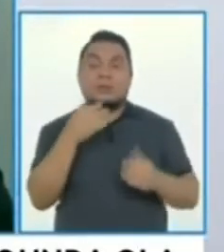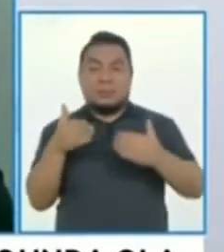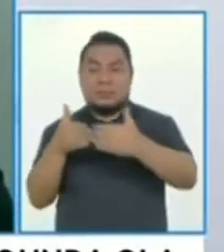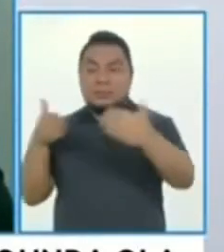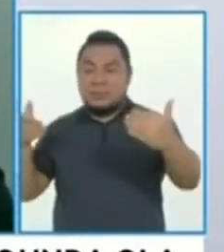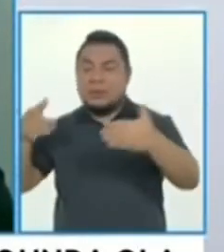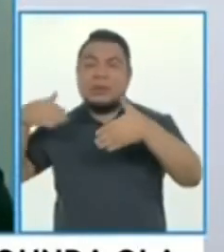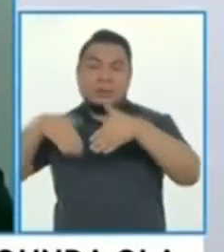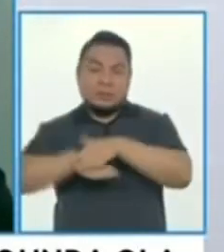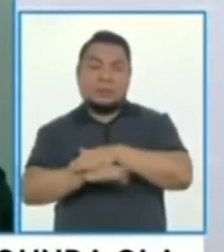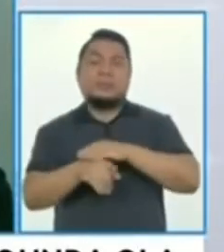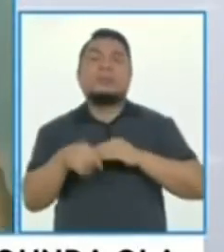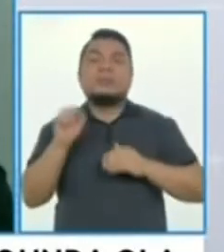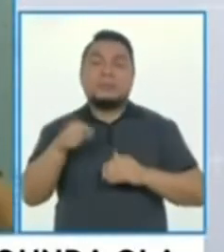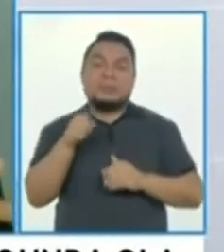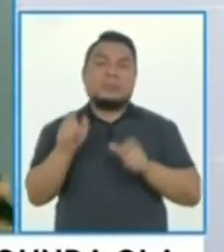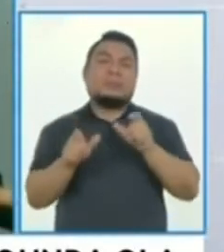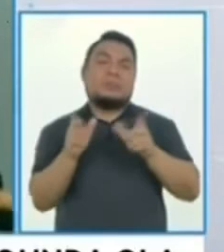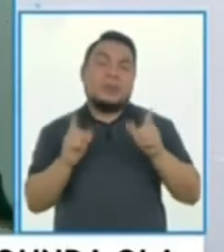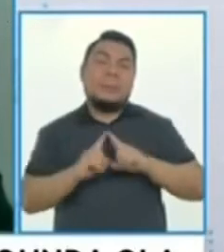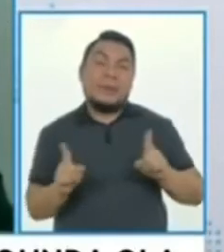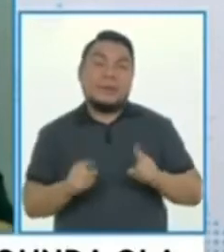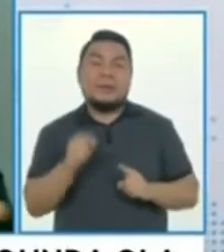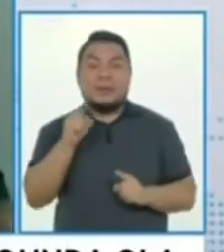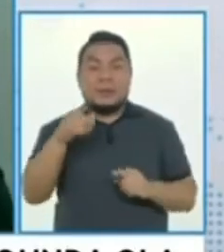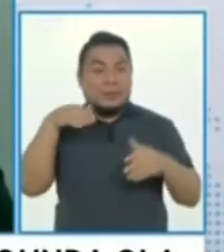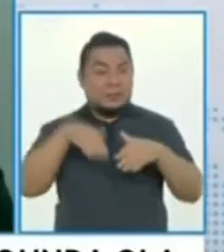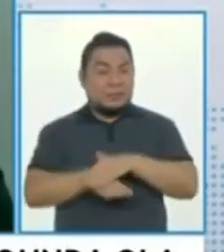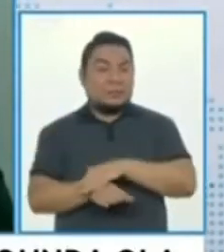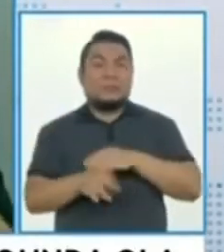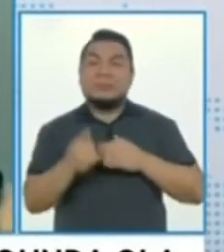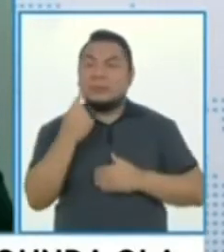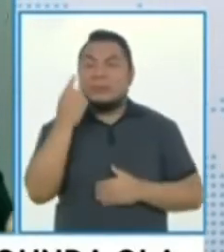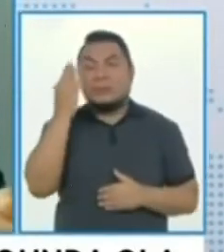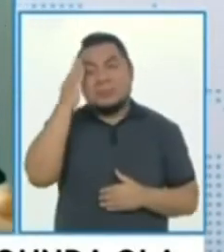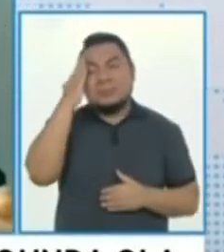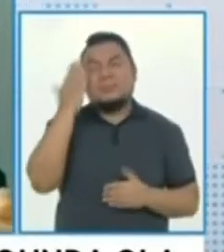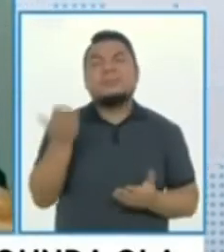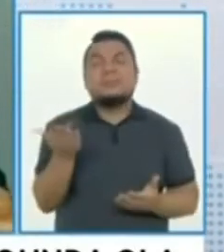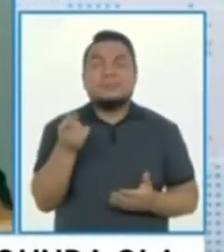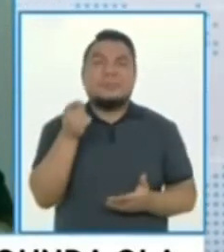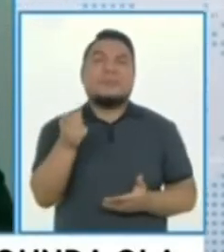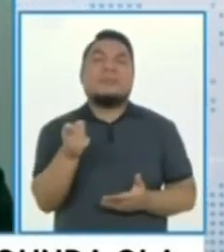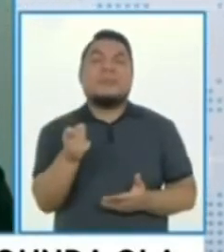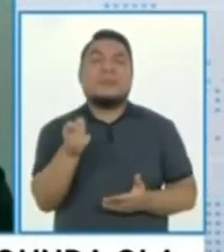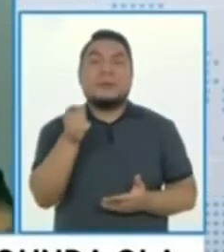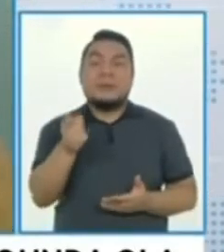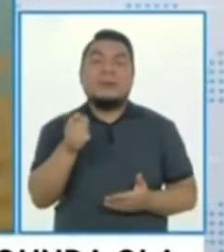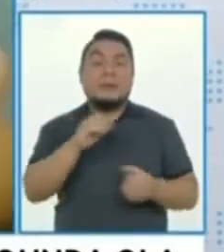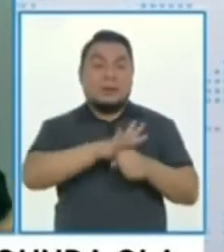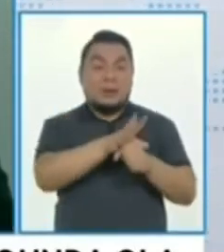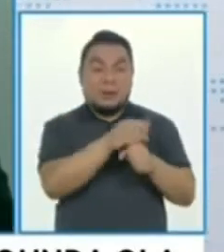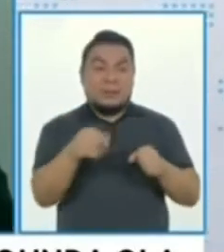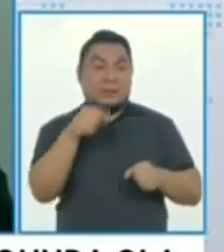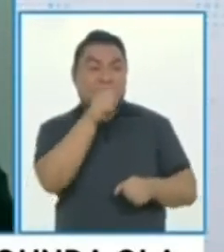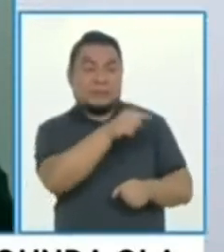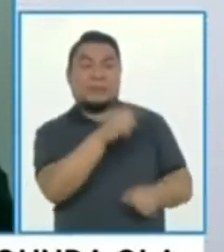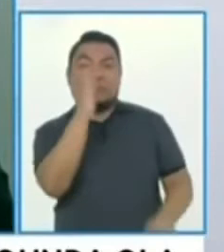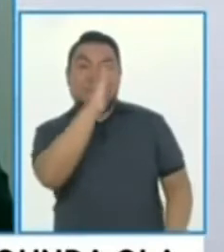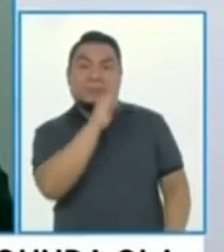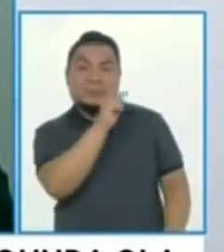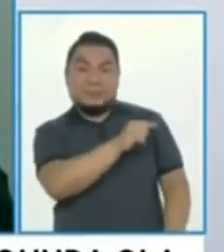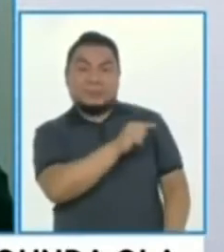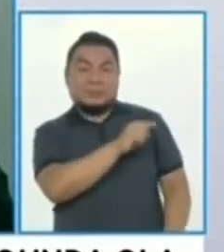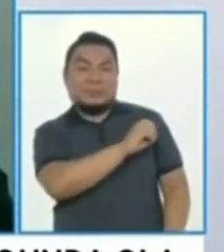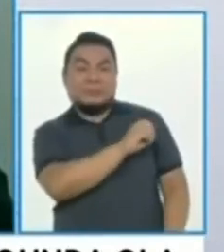sí están ingresando desde Manaus. Con respecto a la inglesa, lo que se sabe es de que si la variante conocida